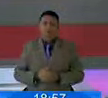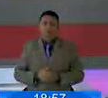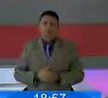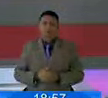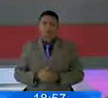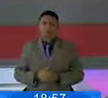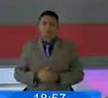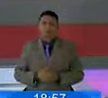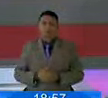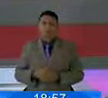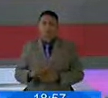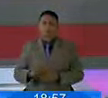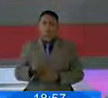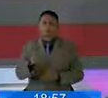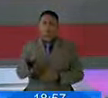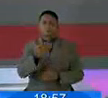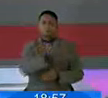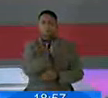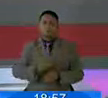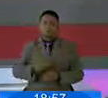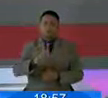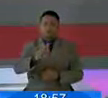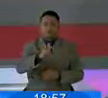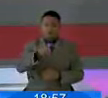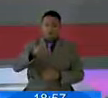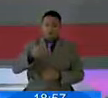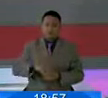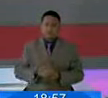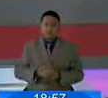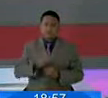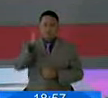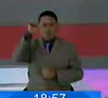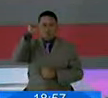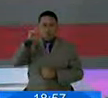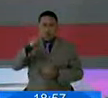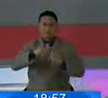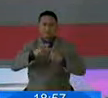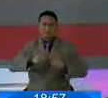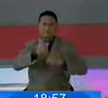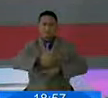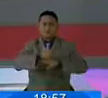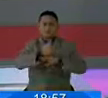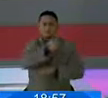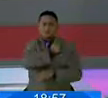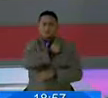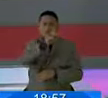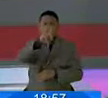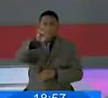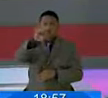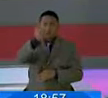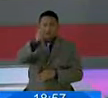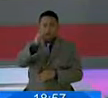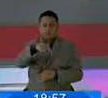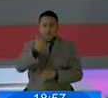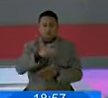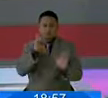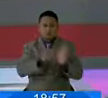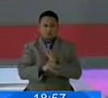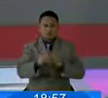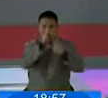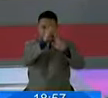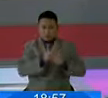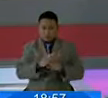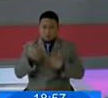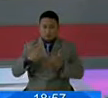Por su parte, el presidente del Consejo Nacional Electoral rechazó las declaraciones del excomandante del Ejército, Luis Castro, quien denunció que no se habría respetado